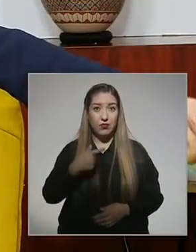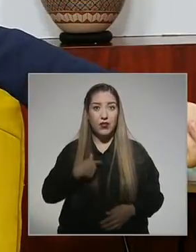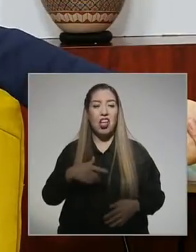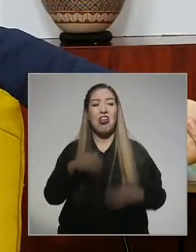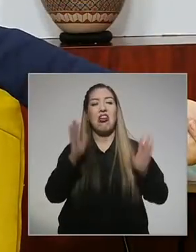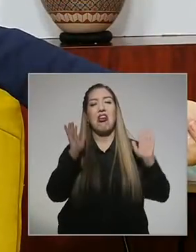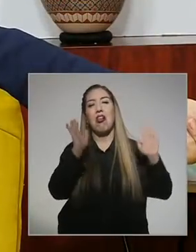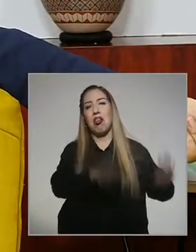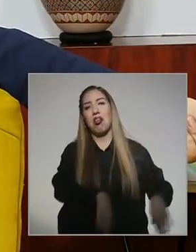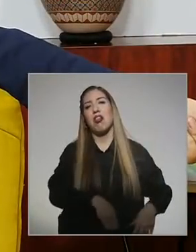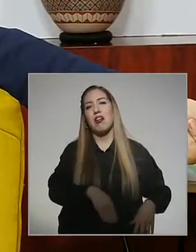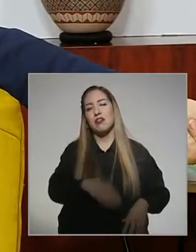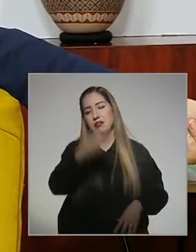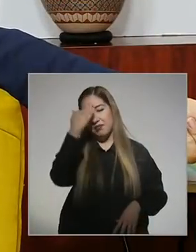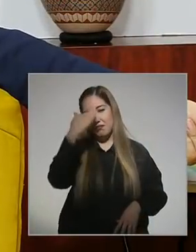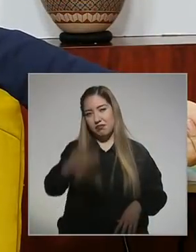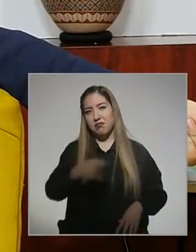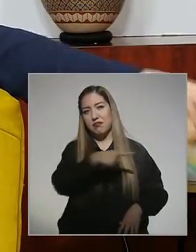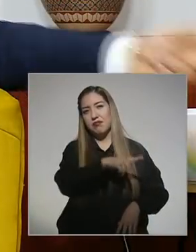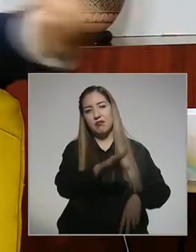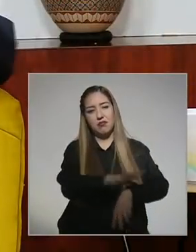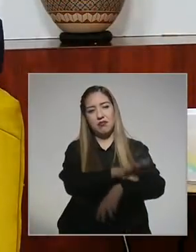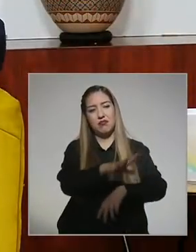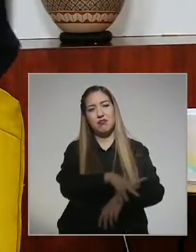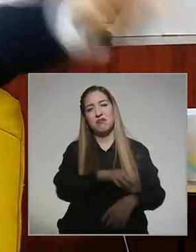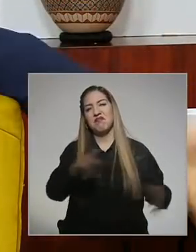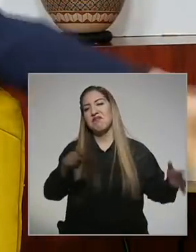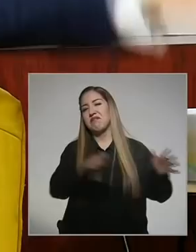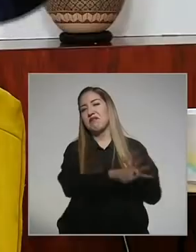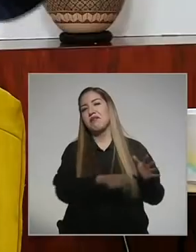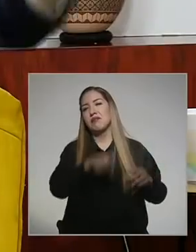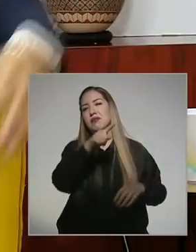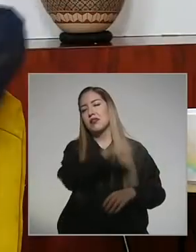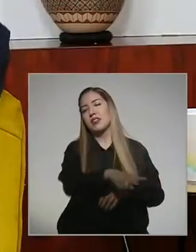enchufarlo, perdón para quien no le guste ese término, y